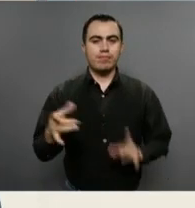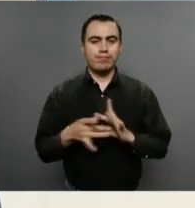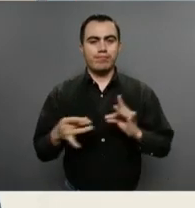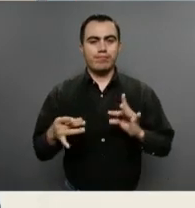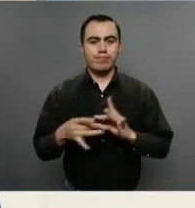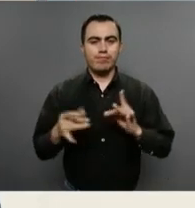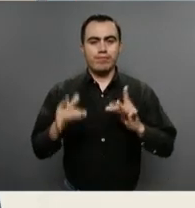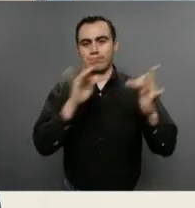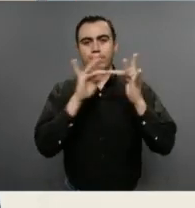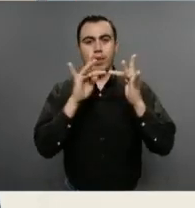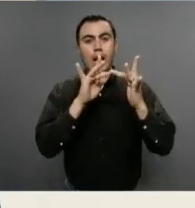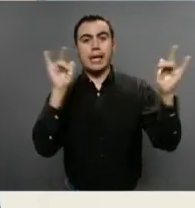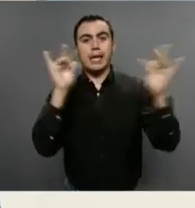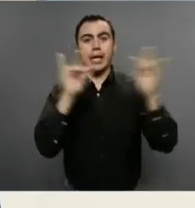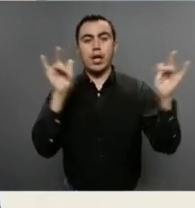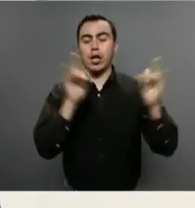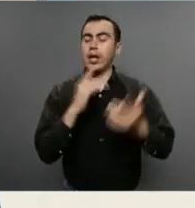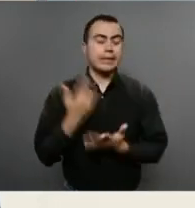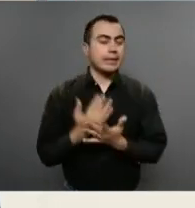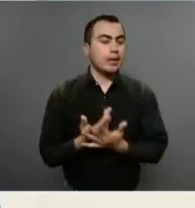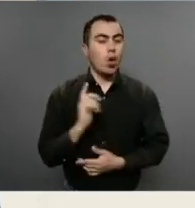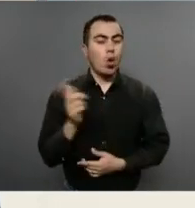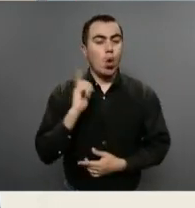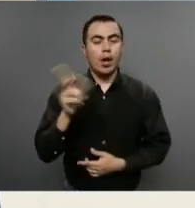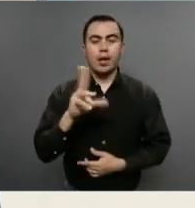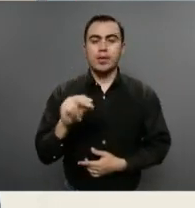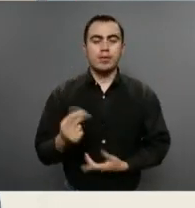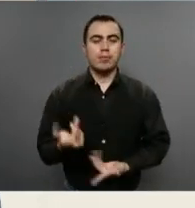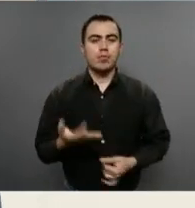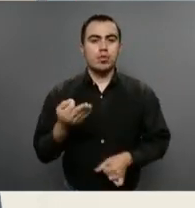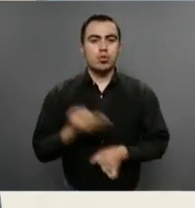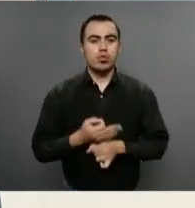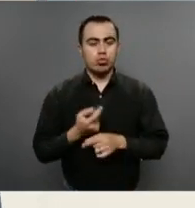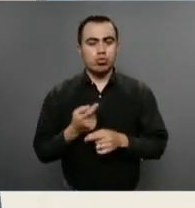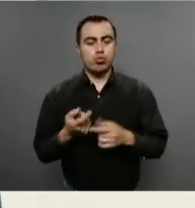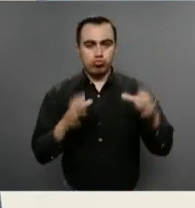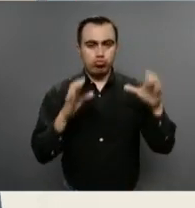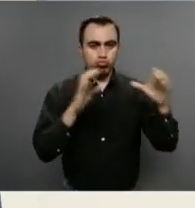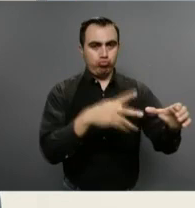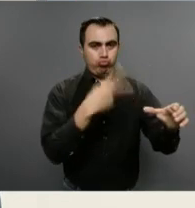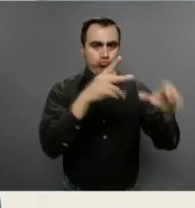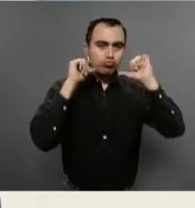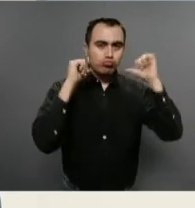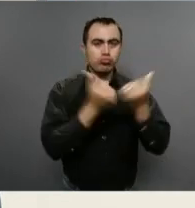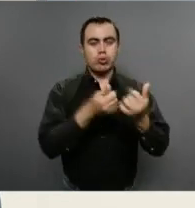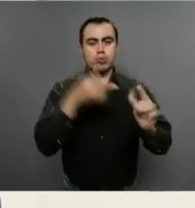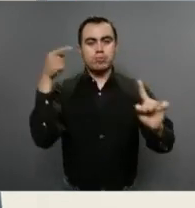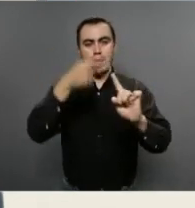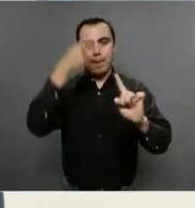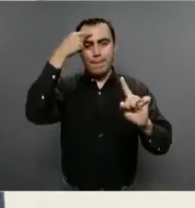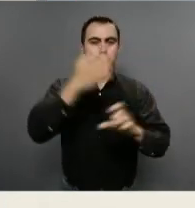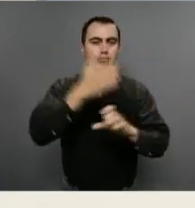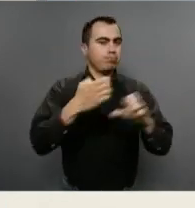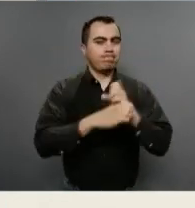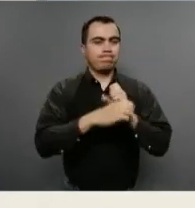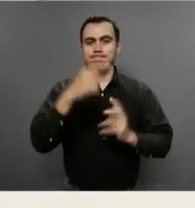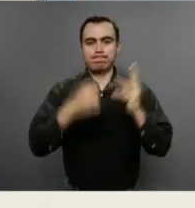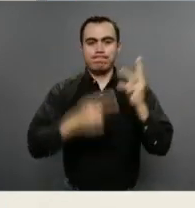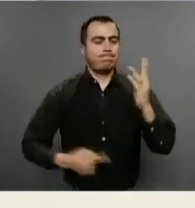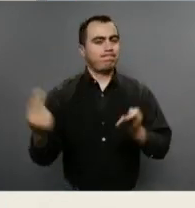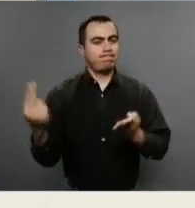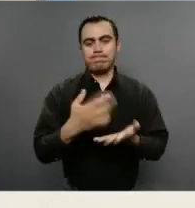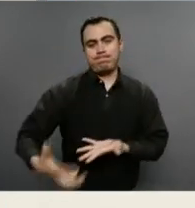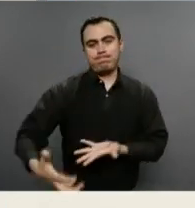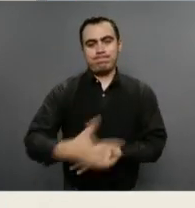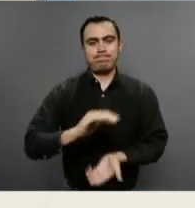una campaña. Que no se caiga la señal. Sí, que tienen una campaña para tener insumos. Cuéntanos, ¿en qué andan? Fíjate